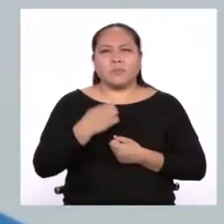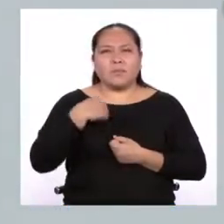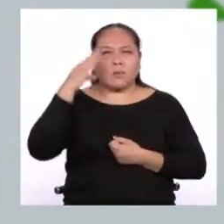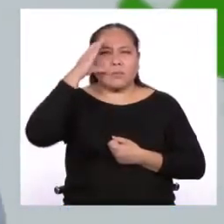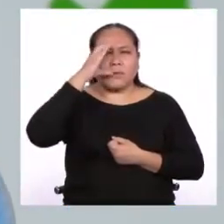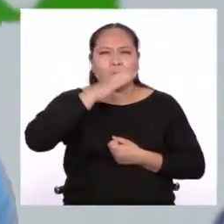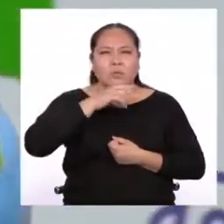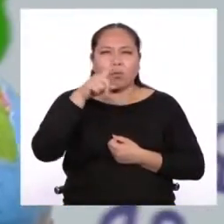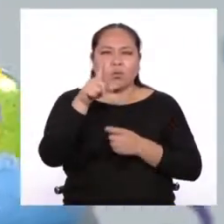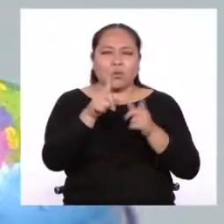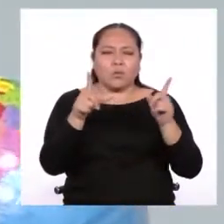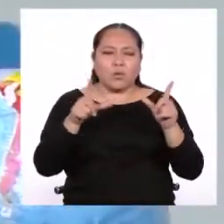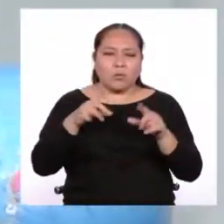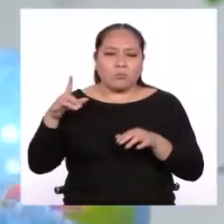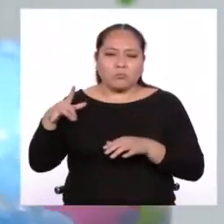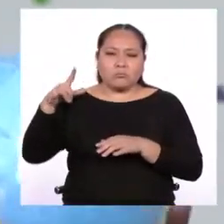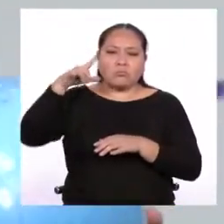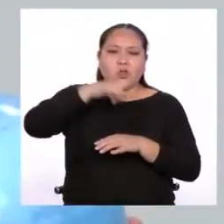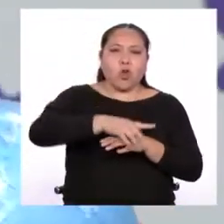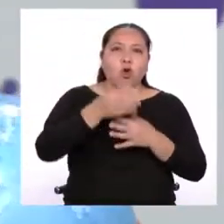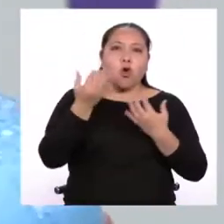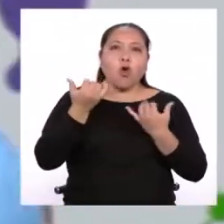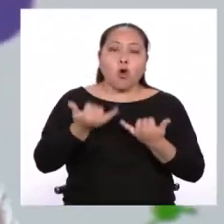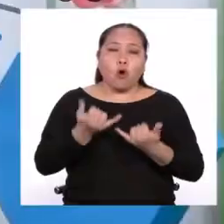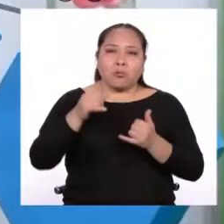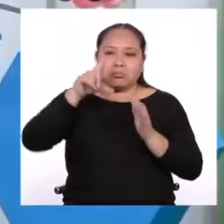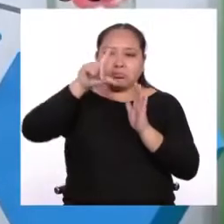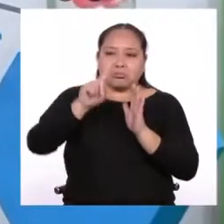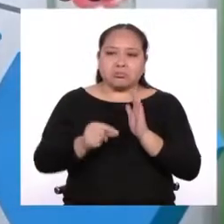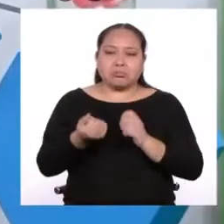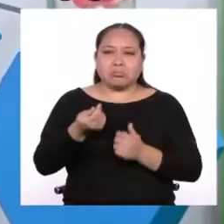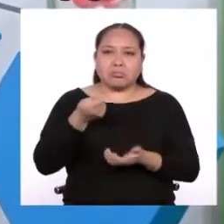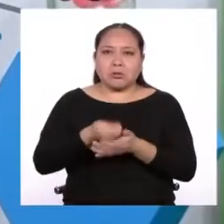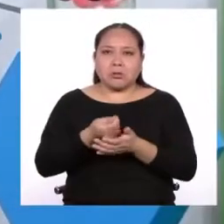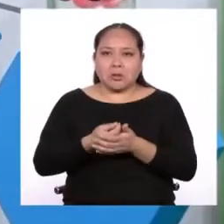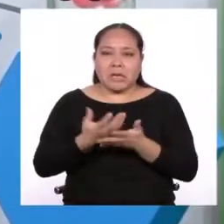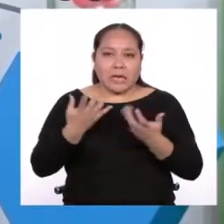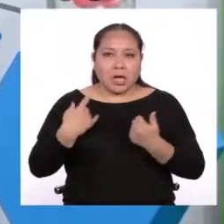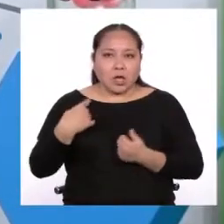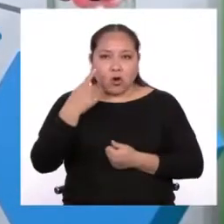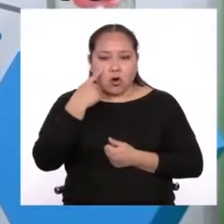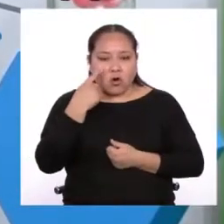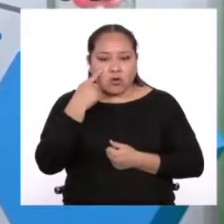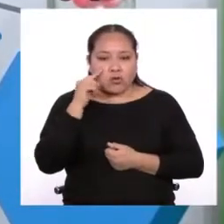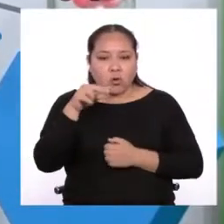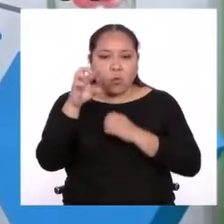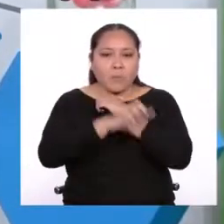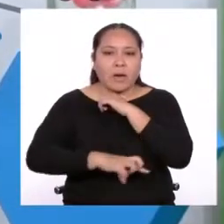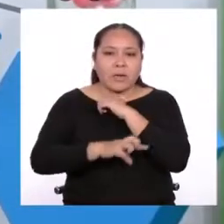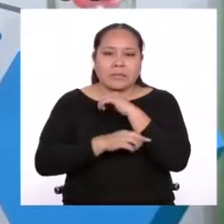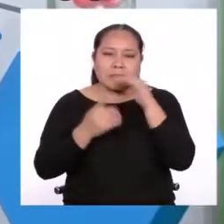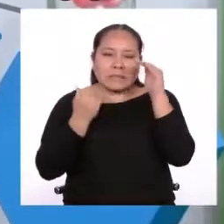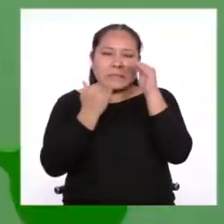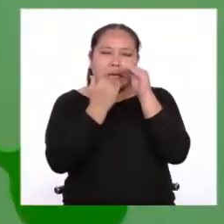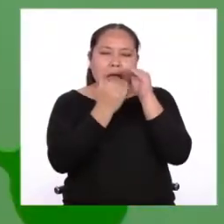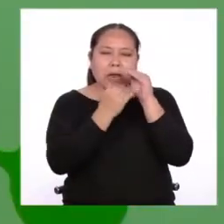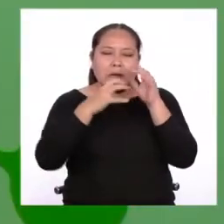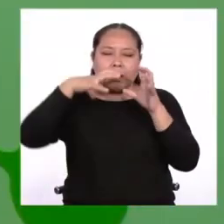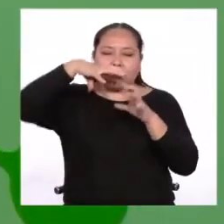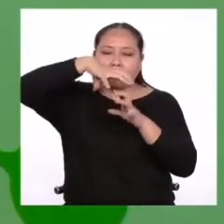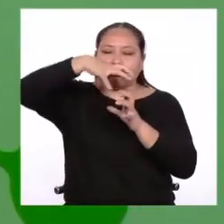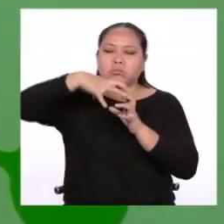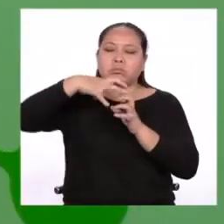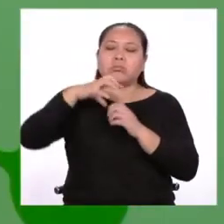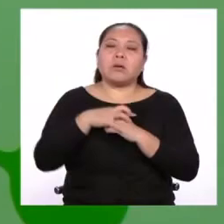lugar para viajar porque hoy día hay ofertas y quiero conocer algún país lo más cercano al Polo Norte. ¡Oh!